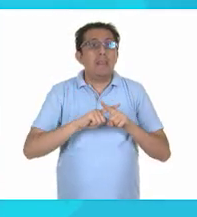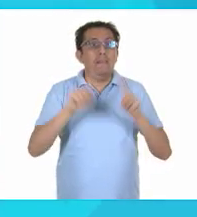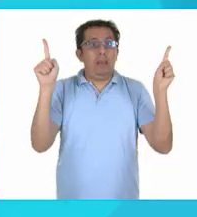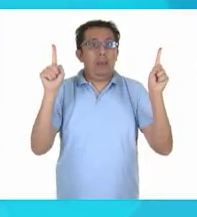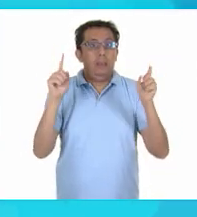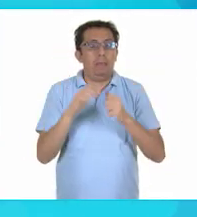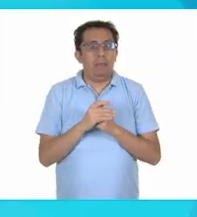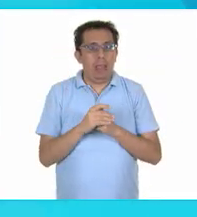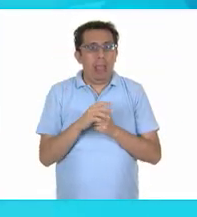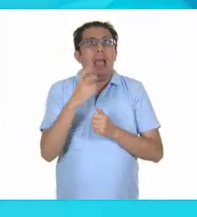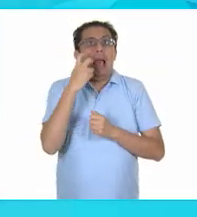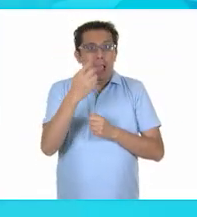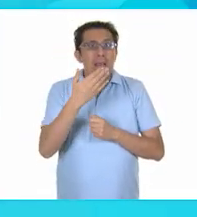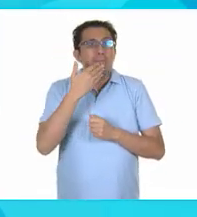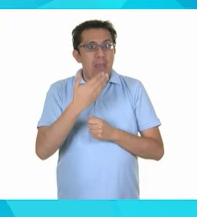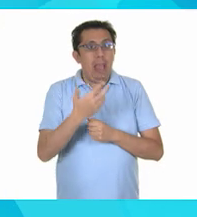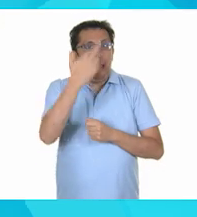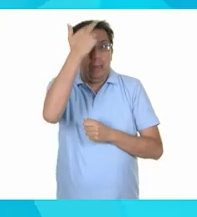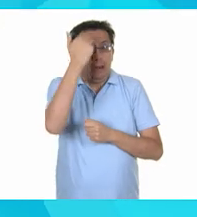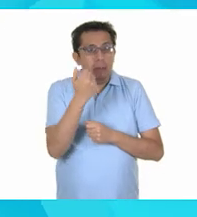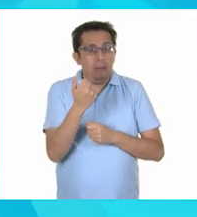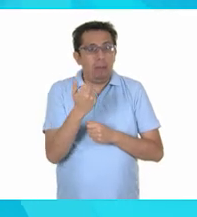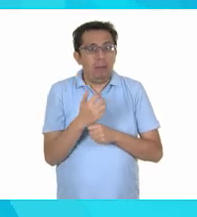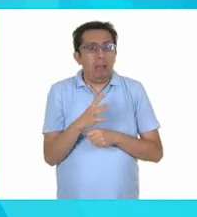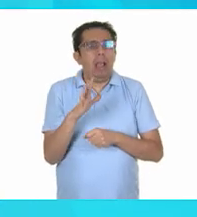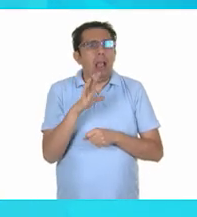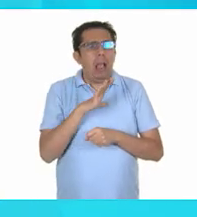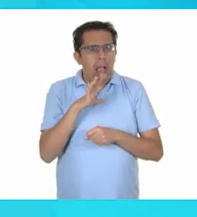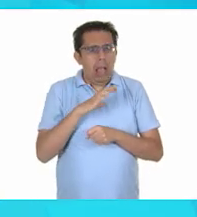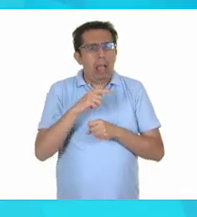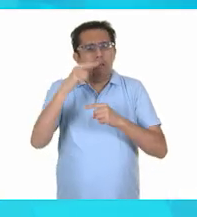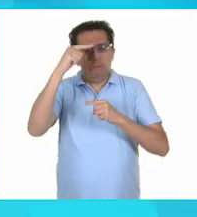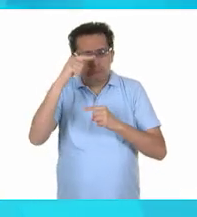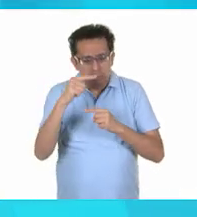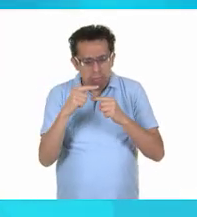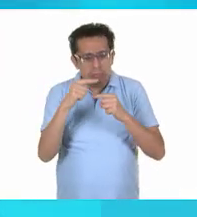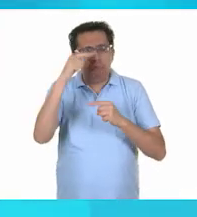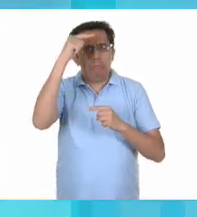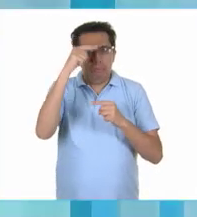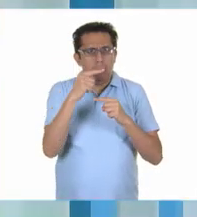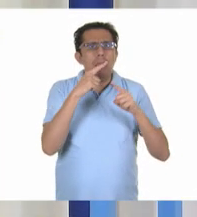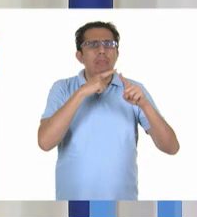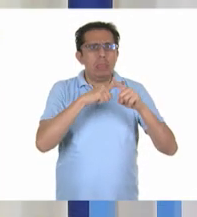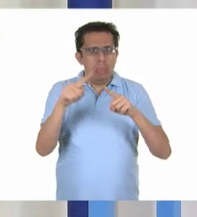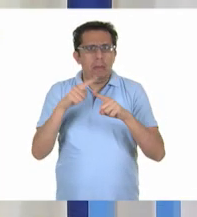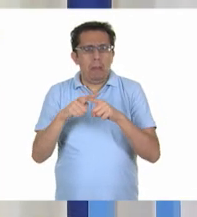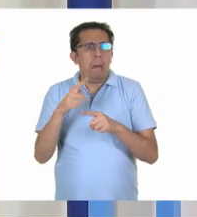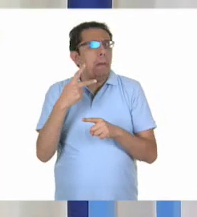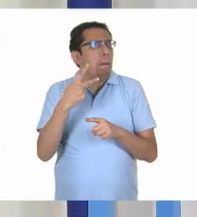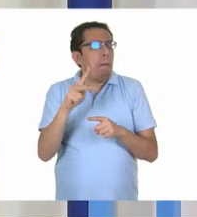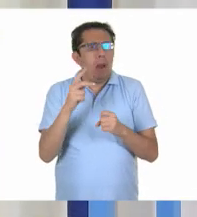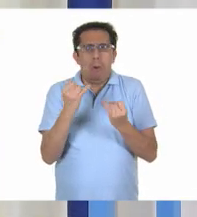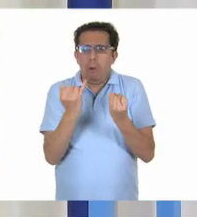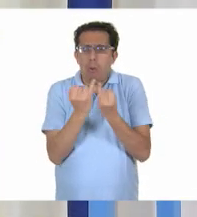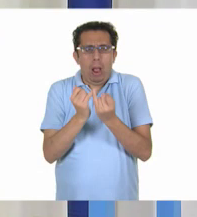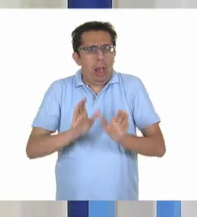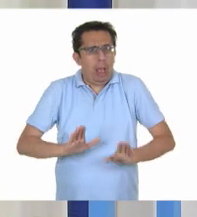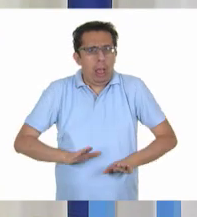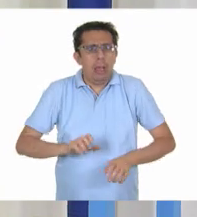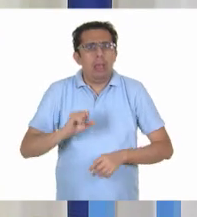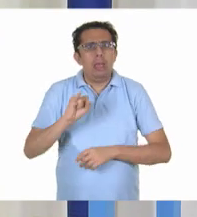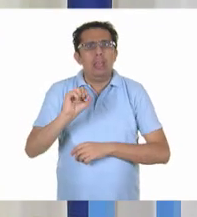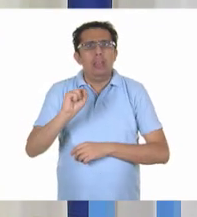E incluso lo podemos encontrar de forma más, más chaparrita, ¿no? Más alargadita o acostada, pero es lo mismo, es un